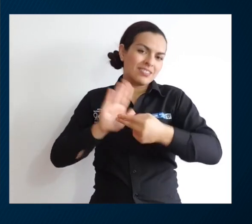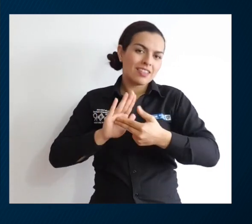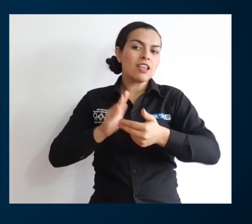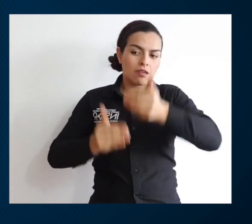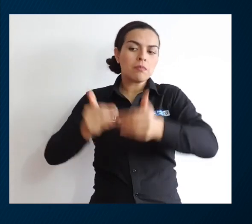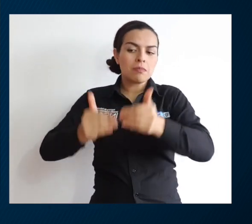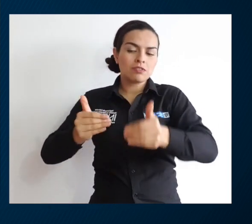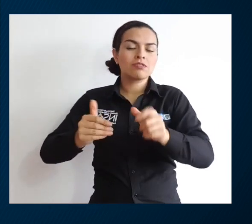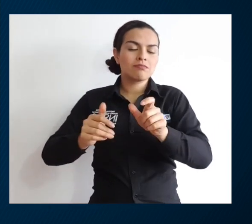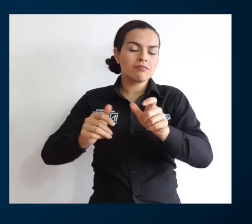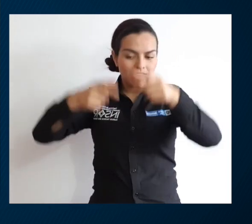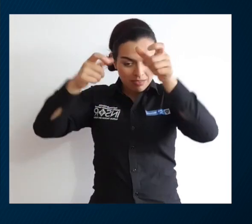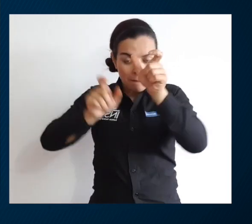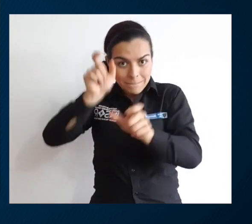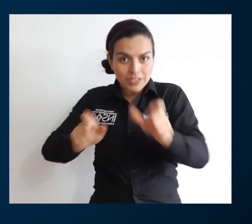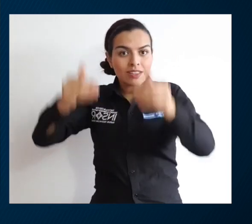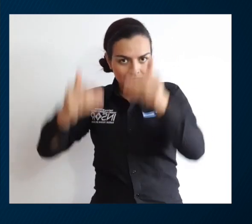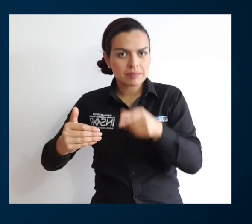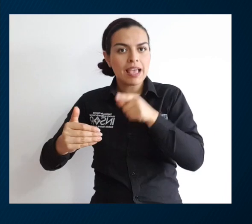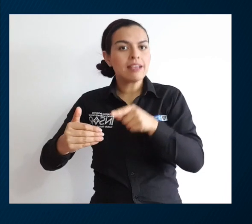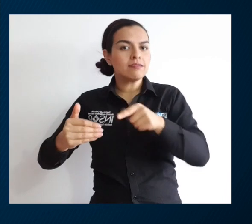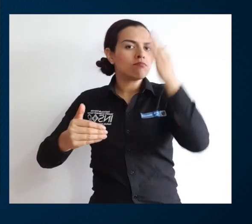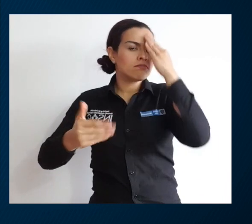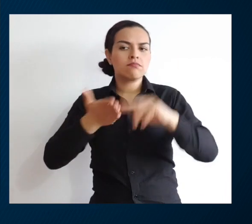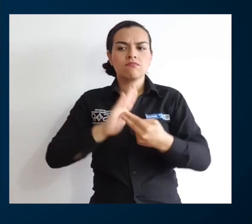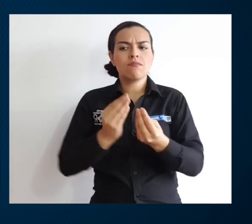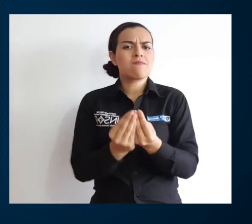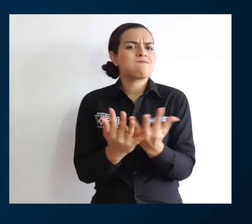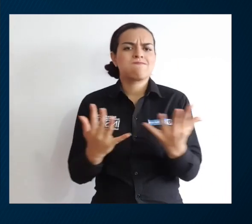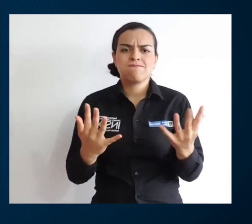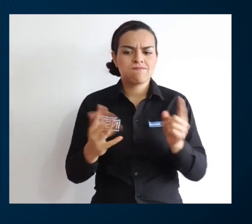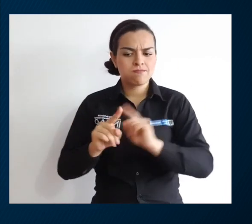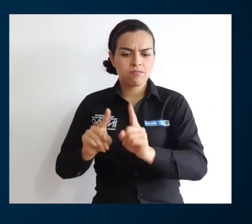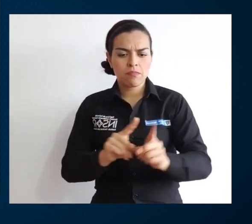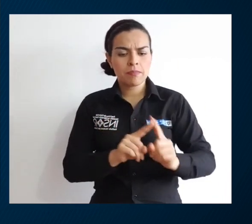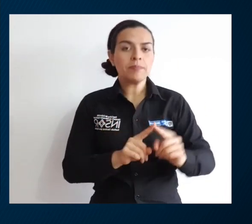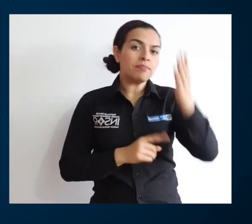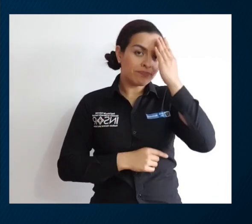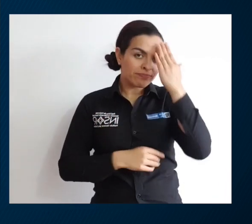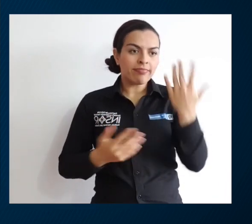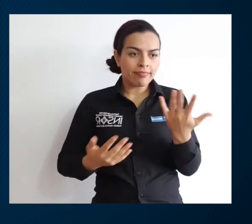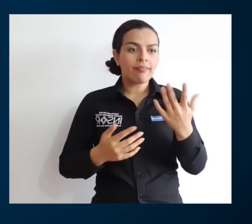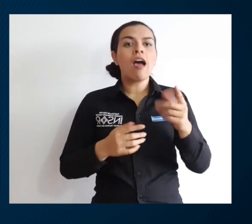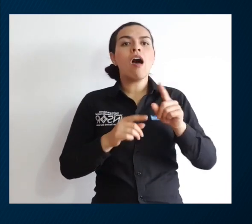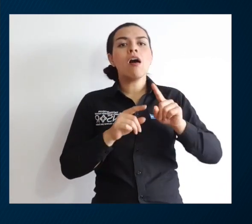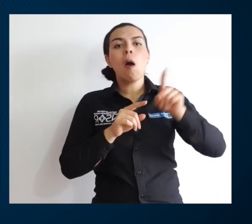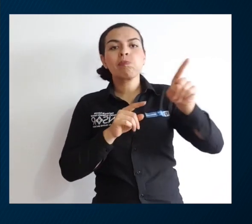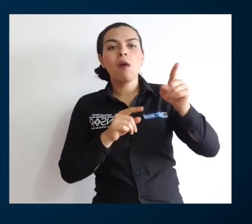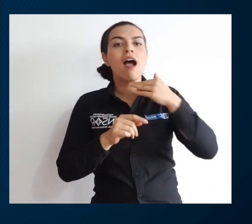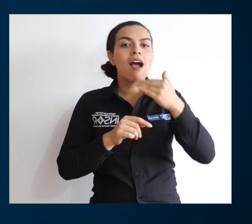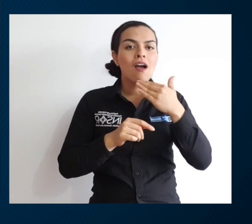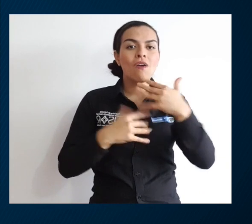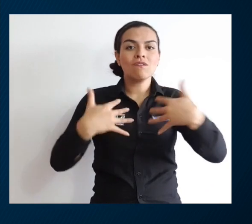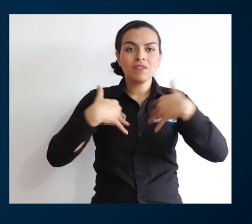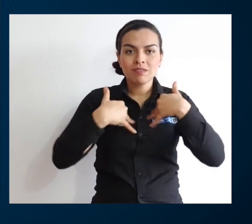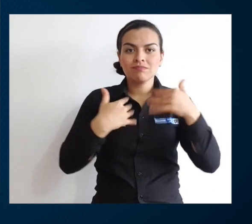los niños que tienen trayectorias diversas del desarrollo, que se llaman niños con condición de discapacidad, pues atendemos una población muy heterogénea